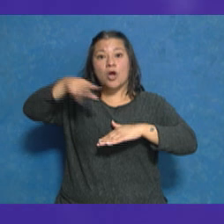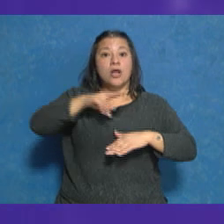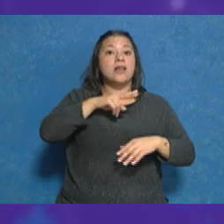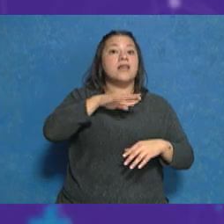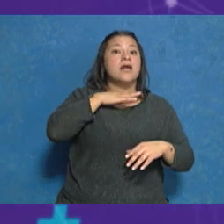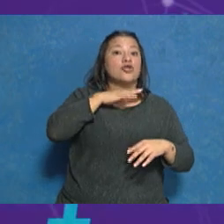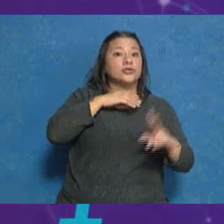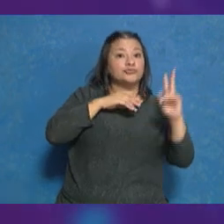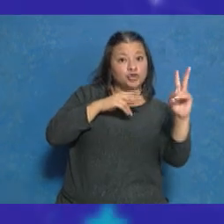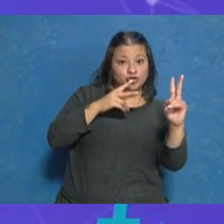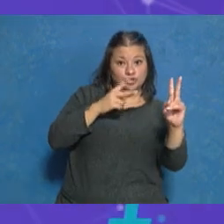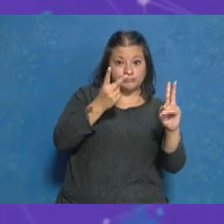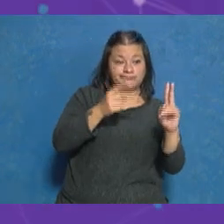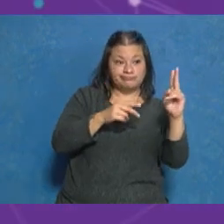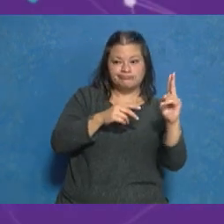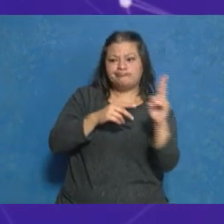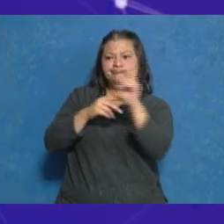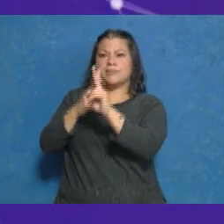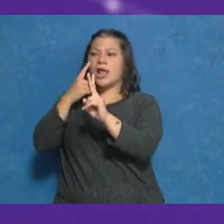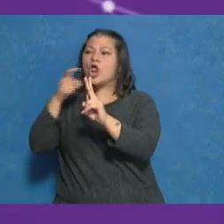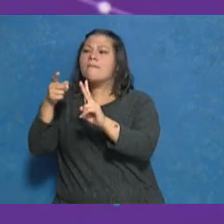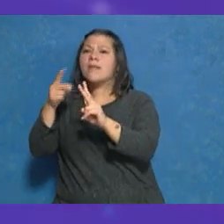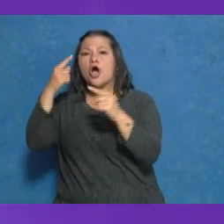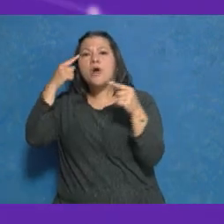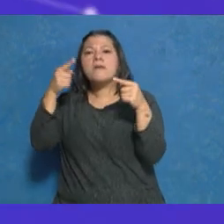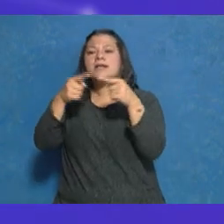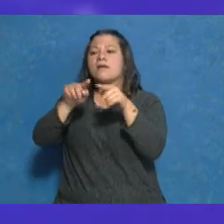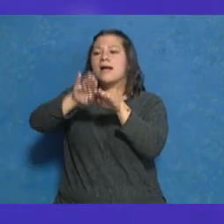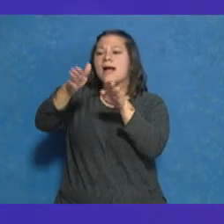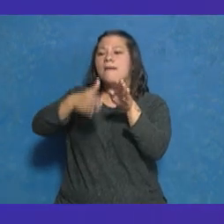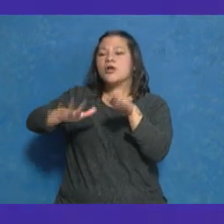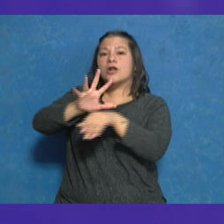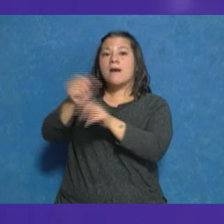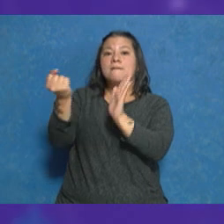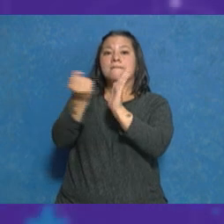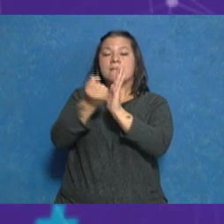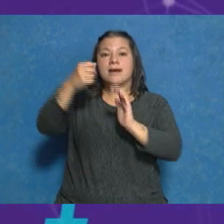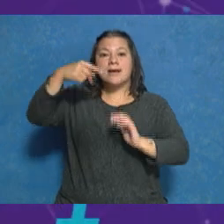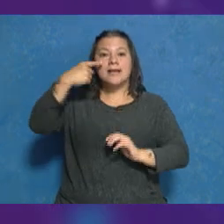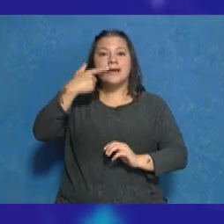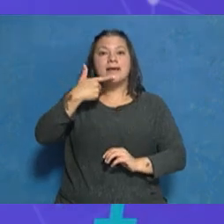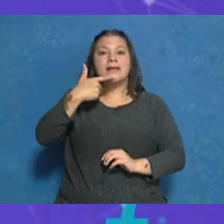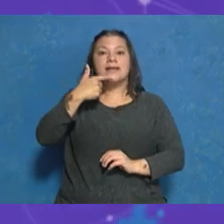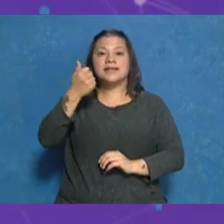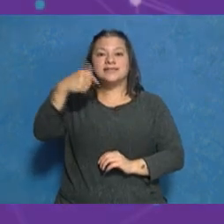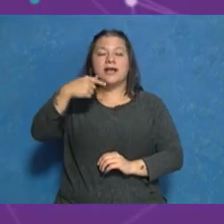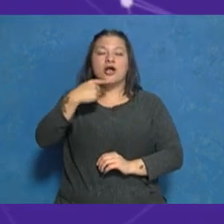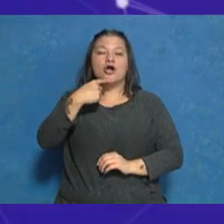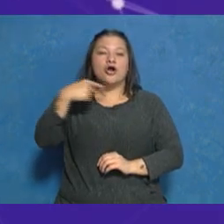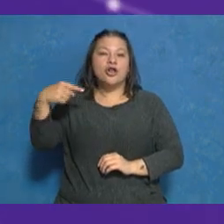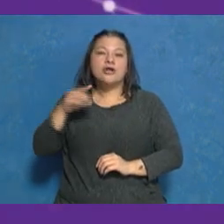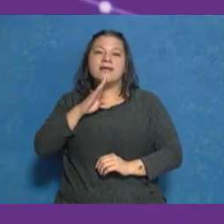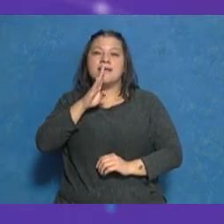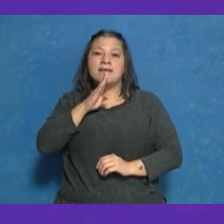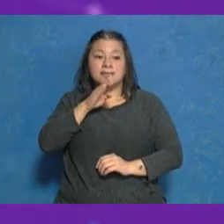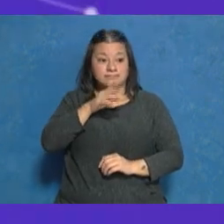sujetos abordaron a Juan Villanueva con la intención de sustraerle su camioneta marca Nissan Frontier color gris, efectuando